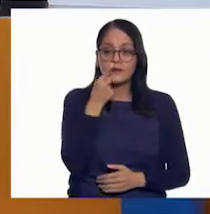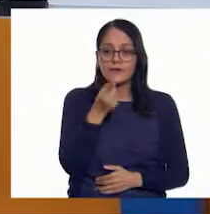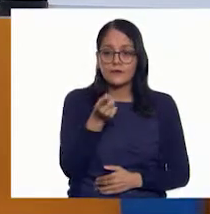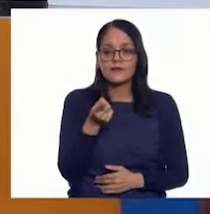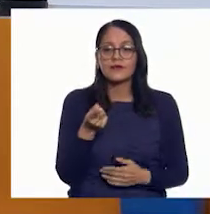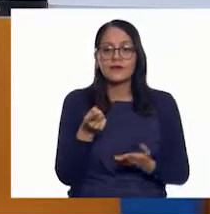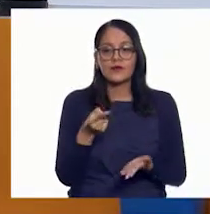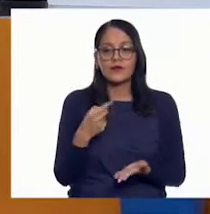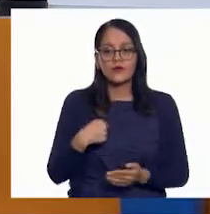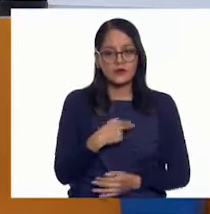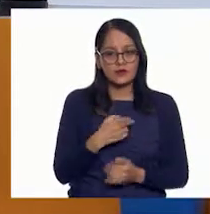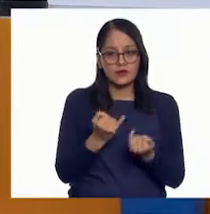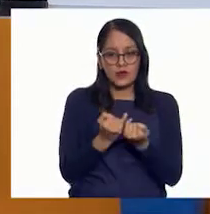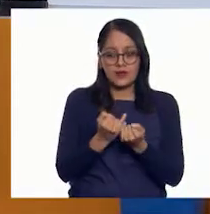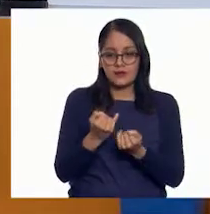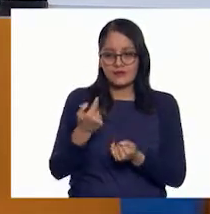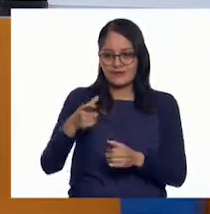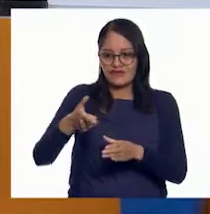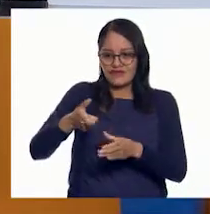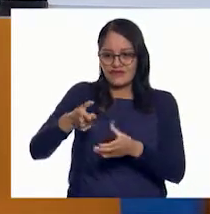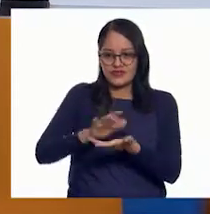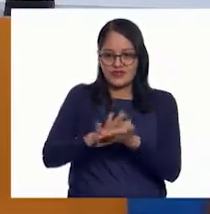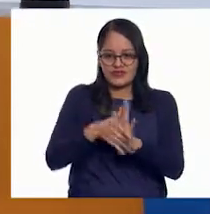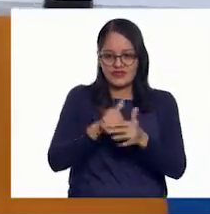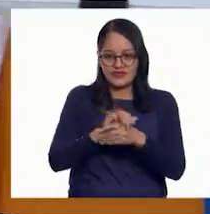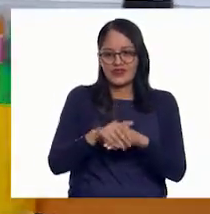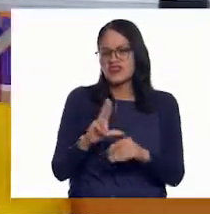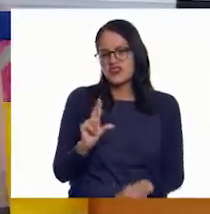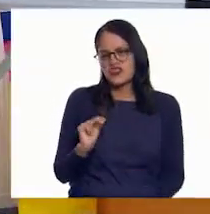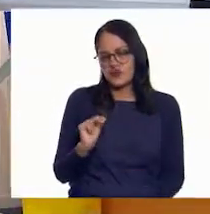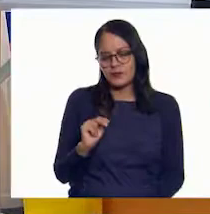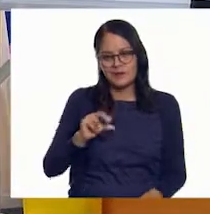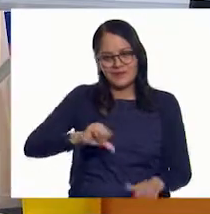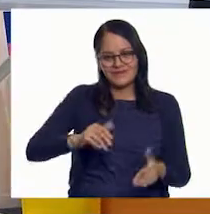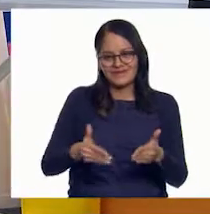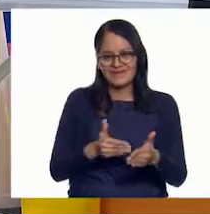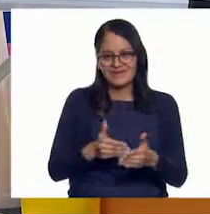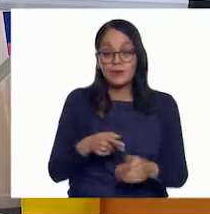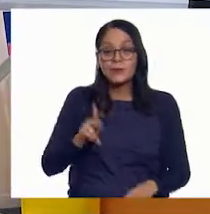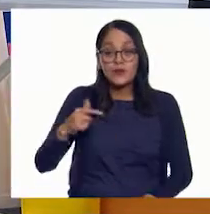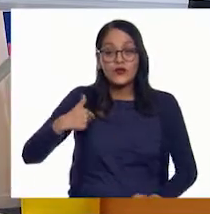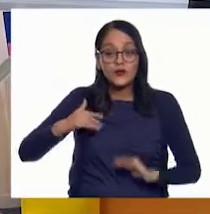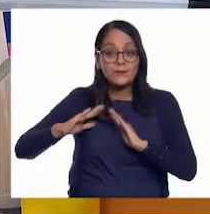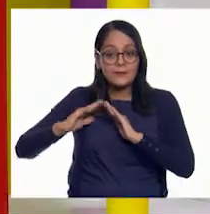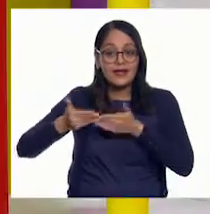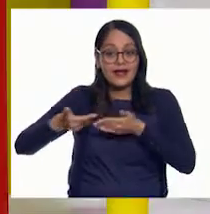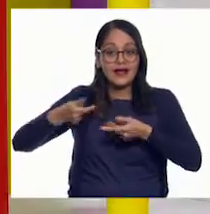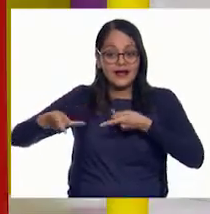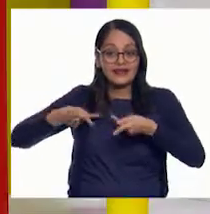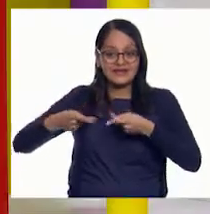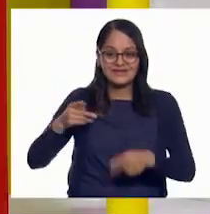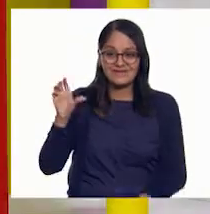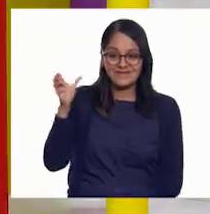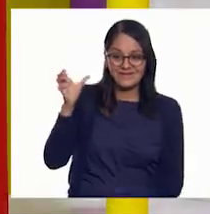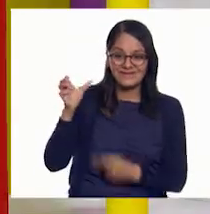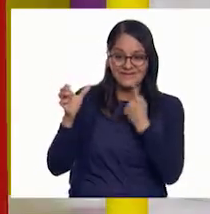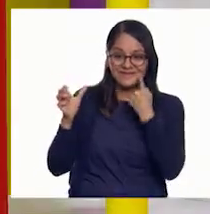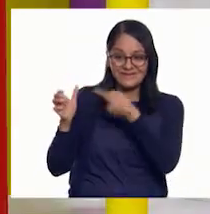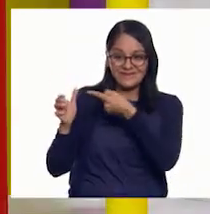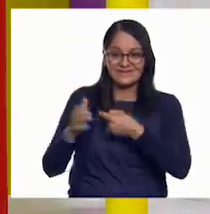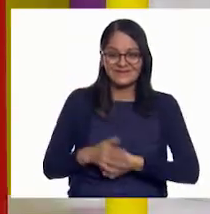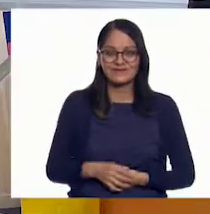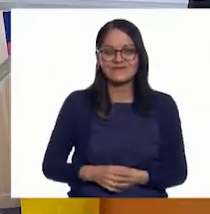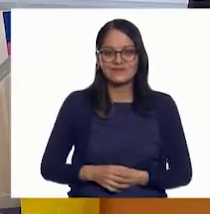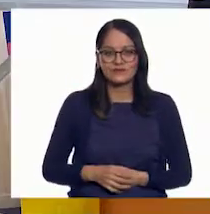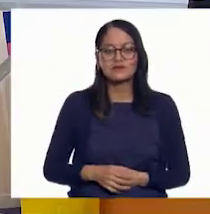íbamos a poder hacer el desinfectante. ¿Pero qué creen? ¿Qué? Que yo lo hice en casa. ¡Ah, aquí traigo el desinfectante! Y